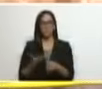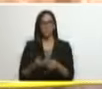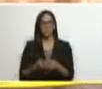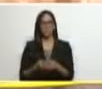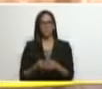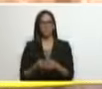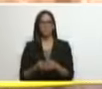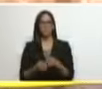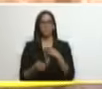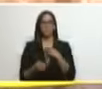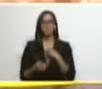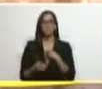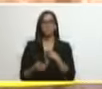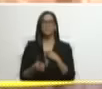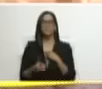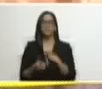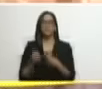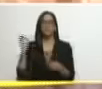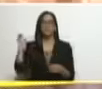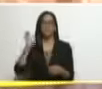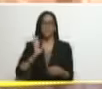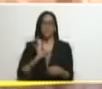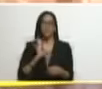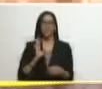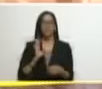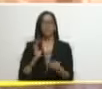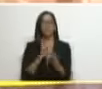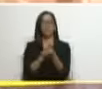Viene de un referéndum.